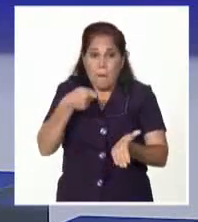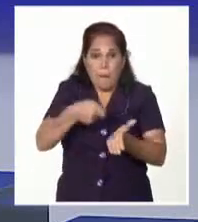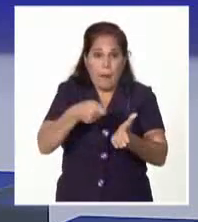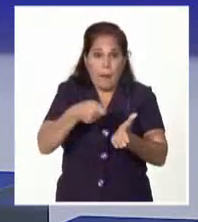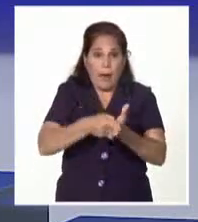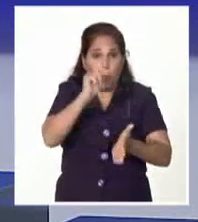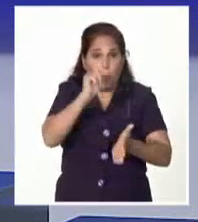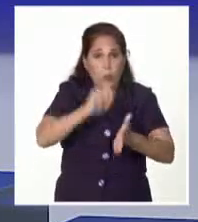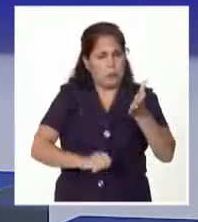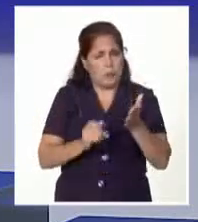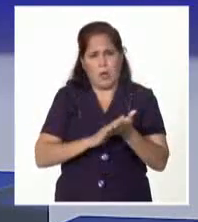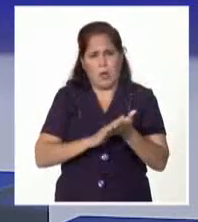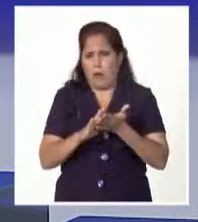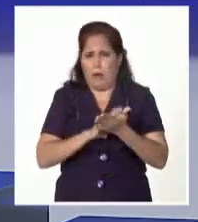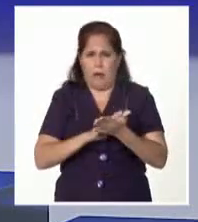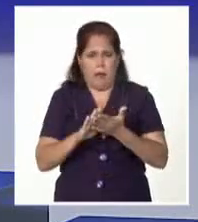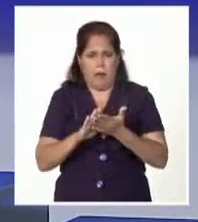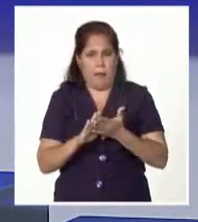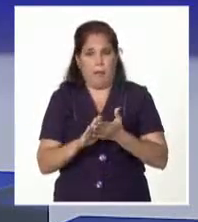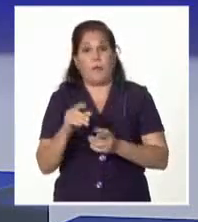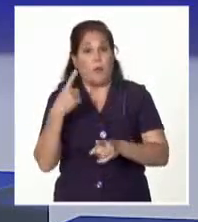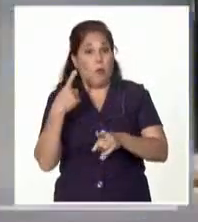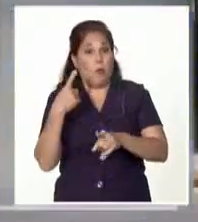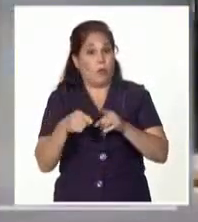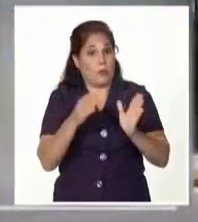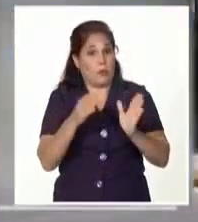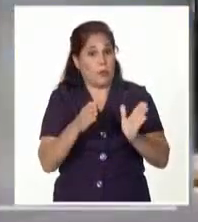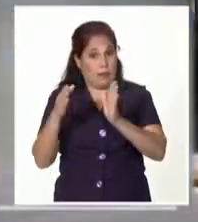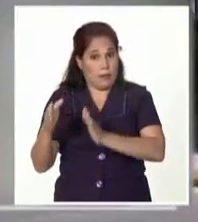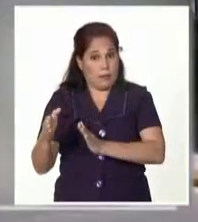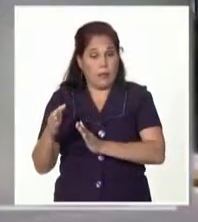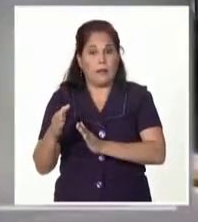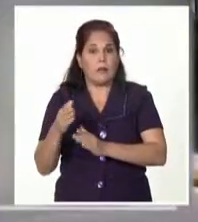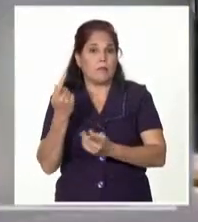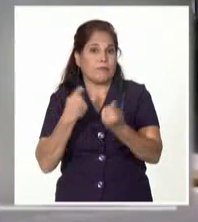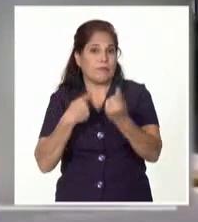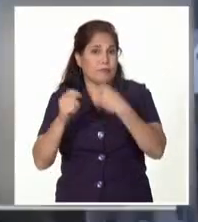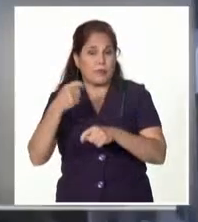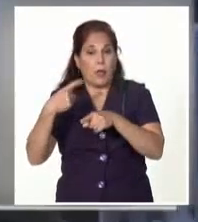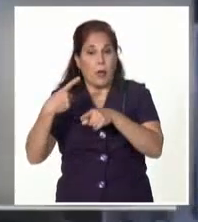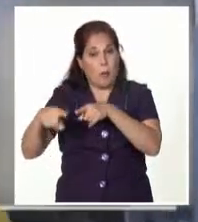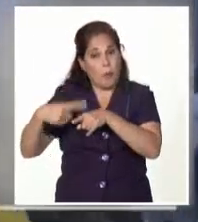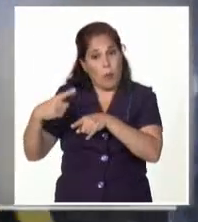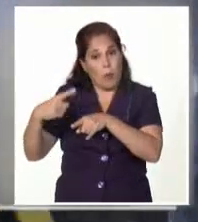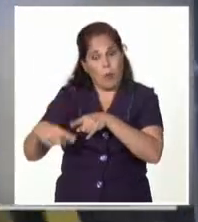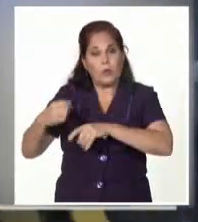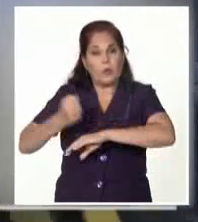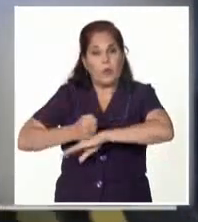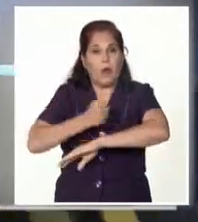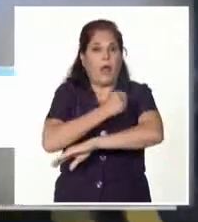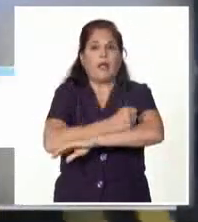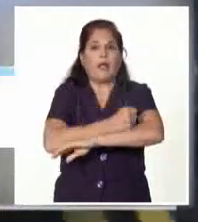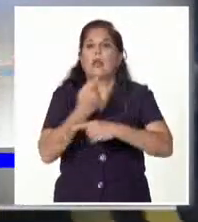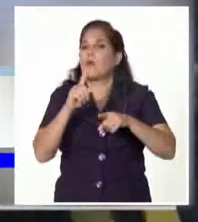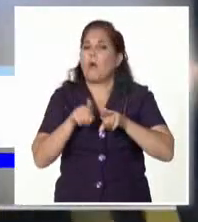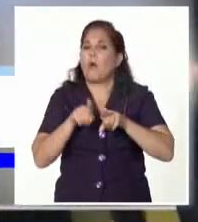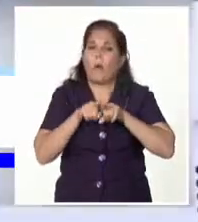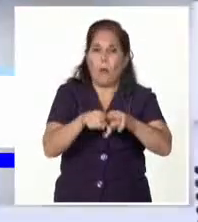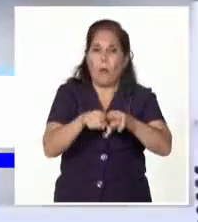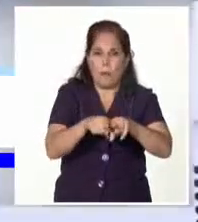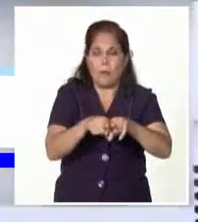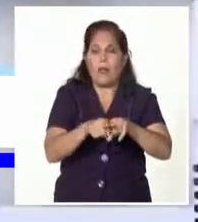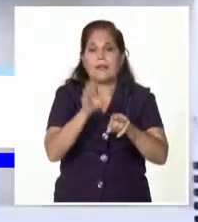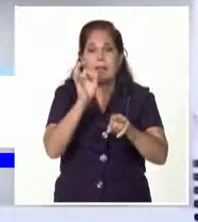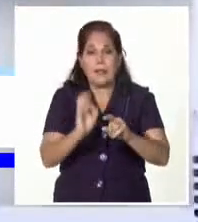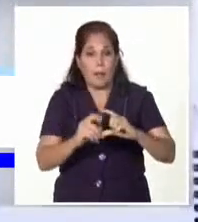aranceles aduaneros. De igual manera, se extiende la posibilidad de importación de esos productos como carga no acompañada, siempre que el